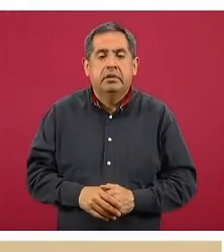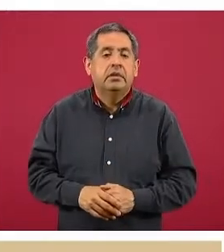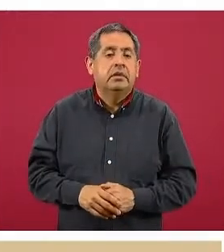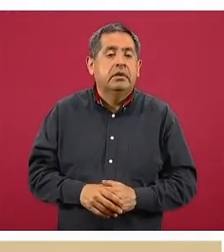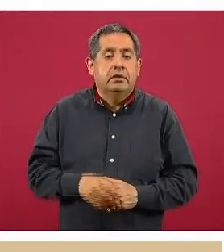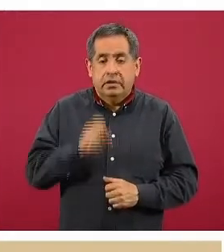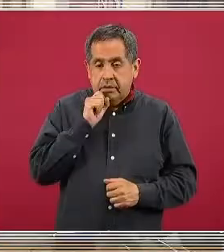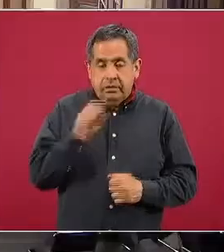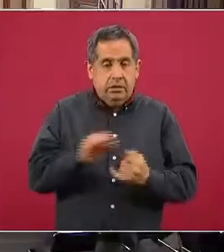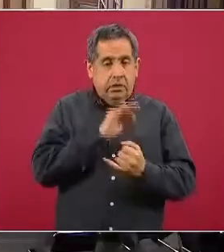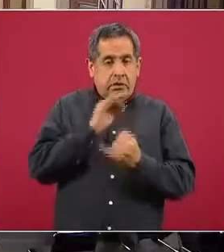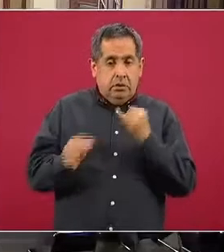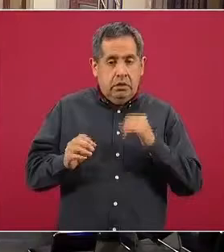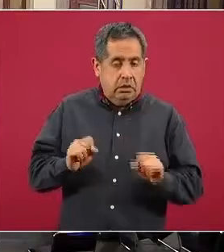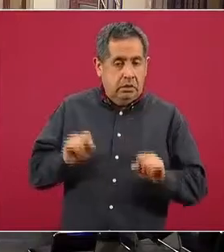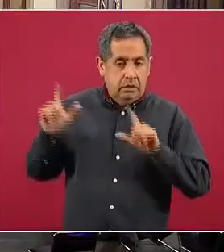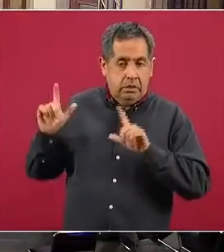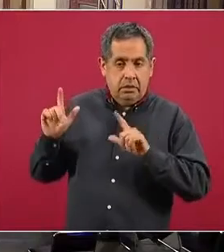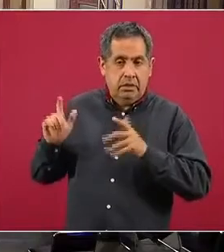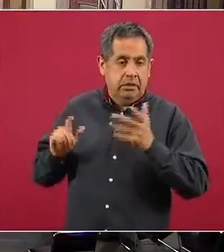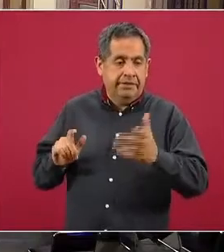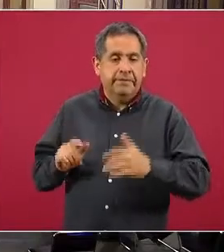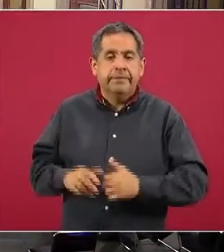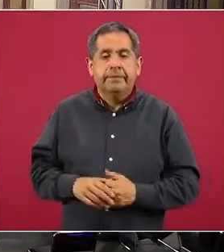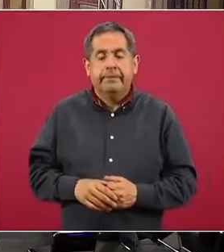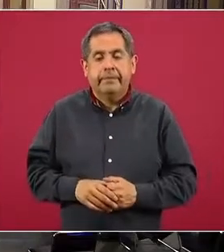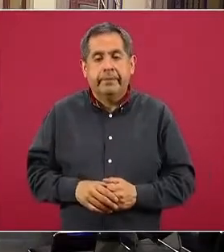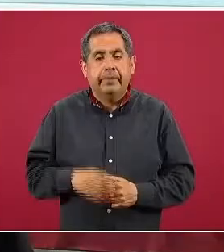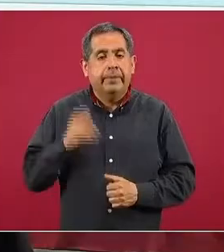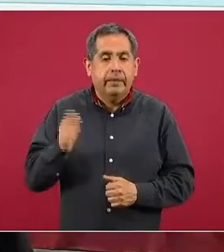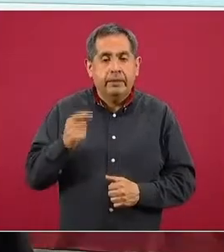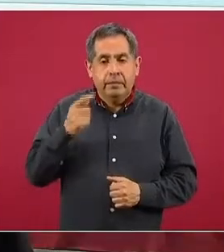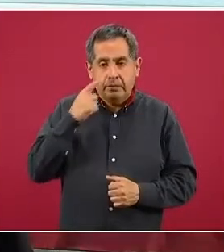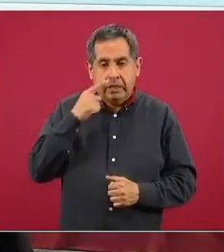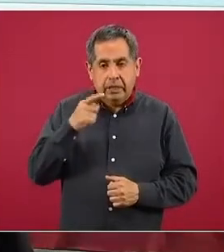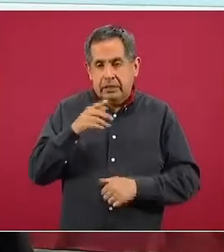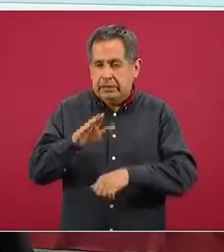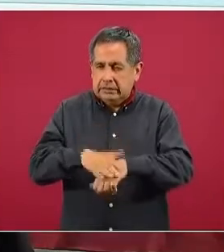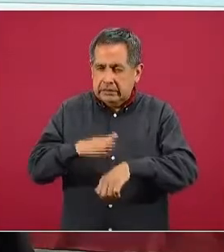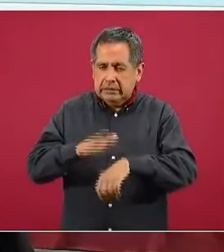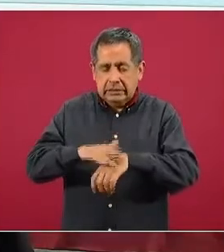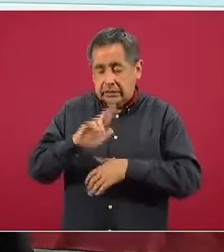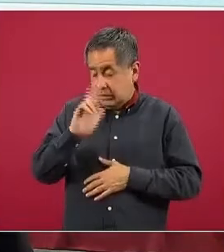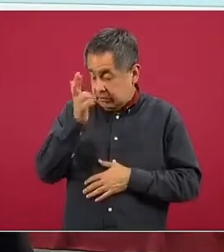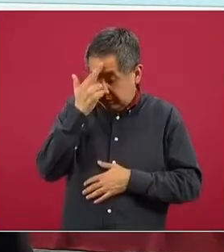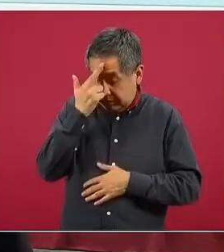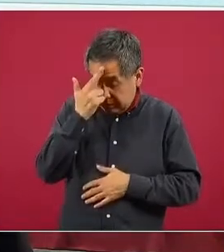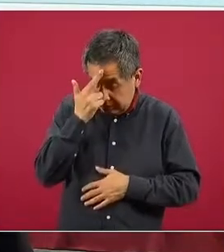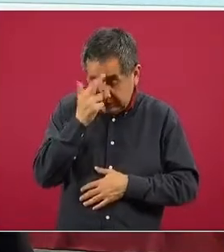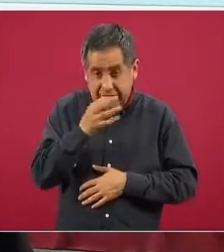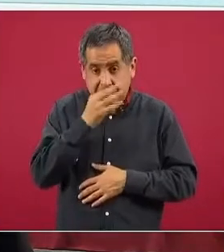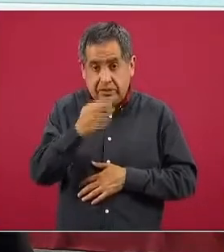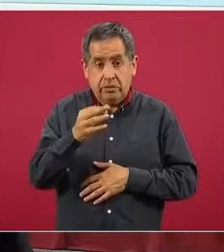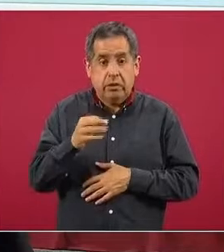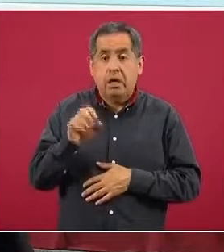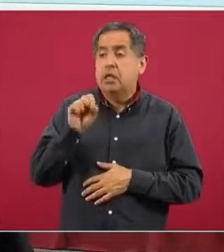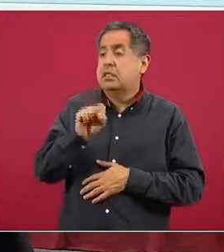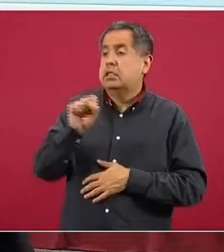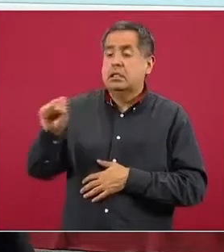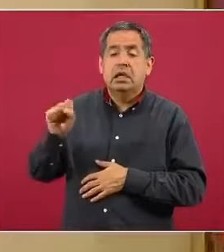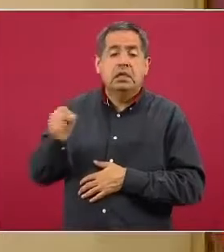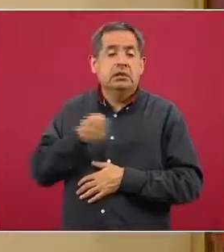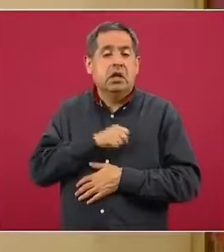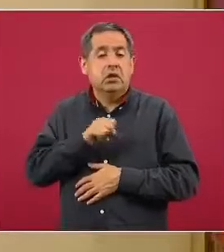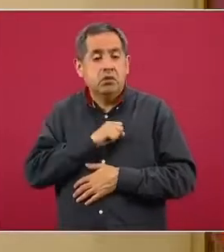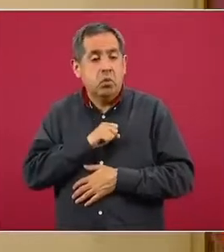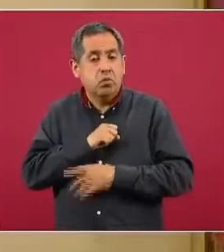Y finalmente, la última diapositiva es para siempre recordarle a la población. Recuerden, la Secretaría, en este